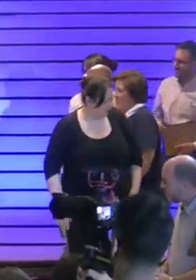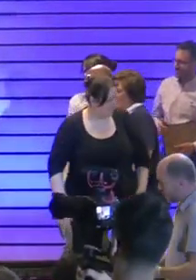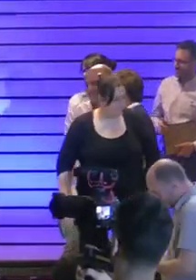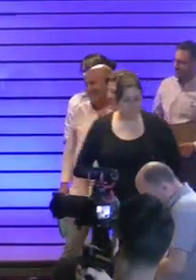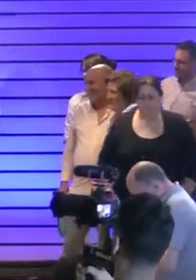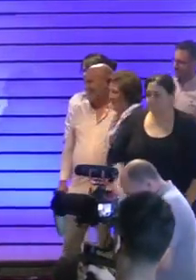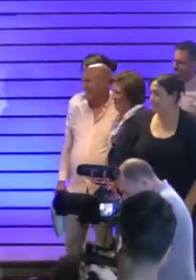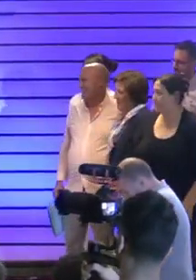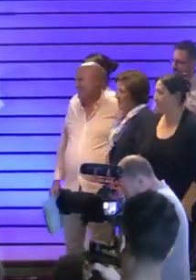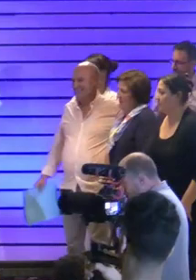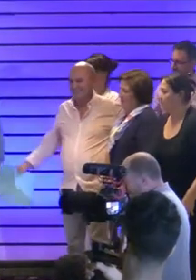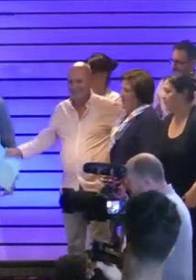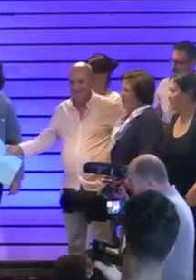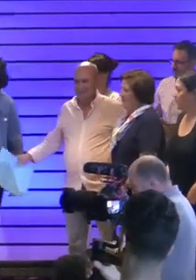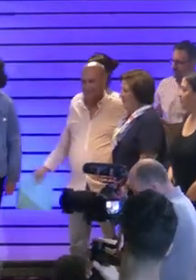como para robarlo.